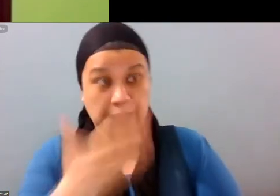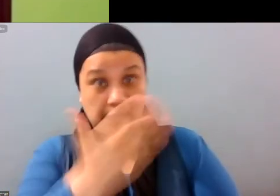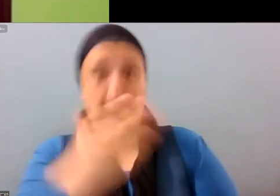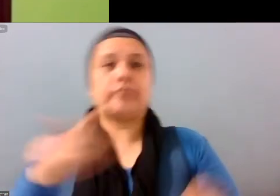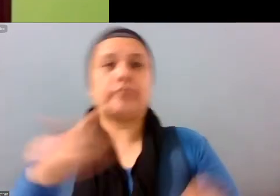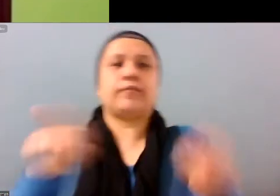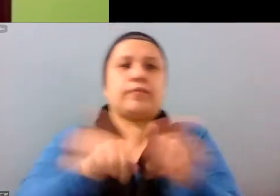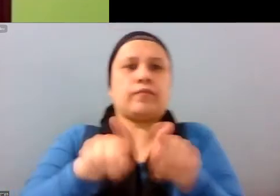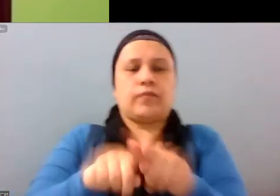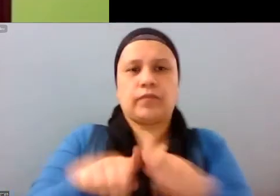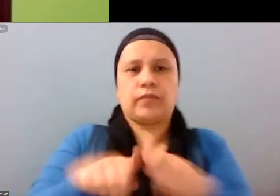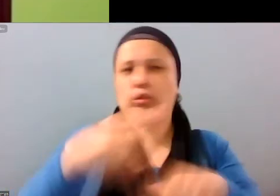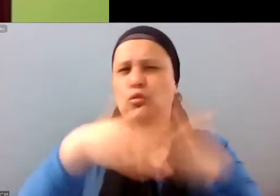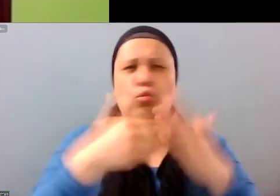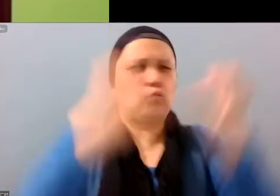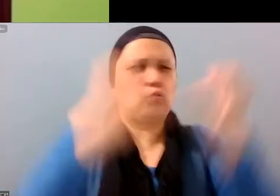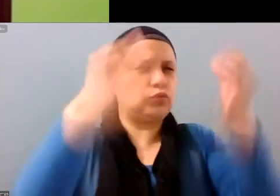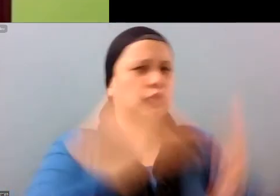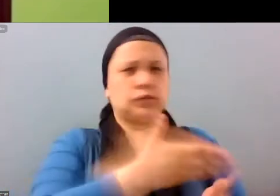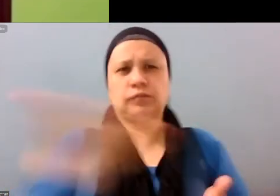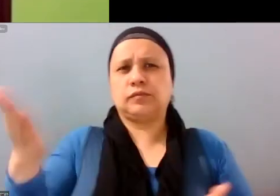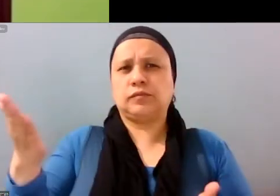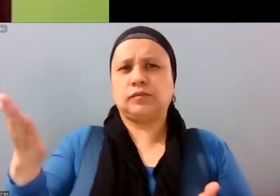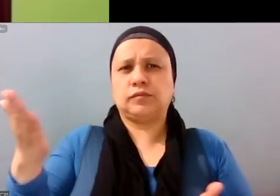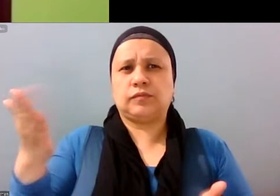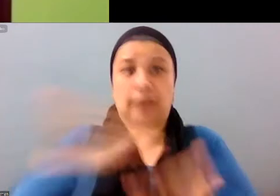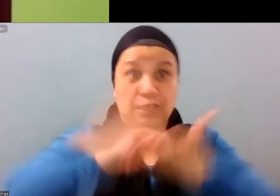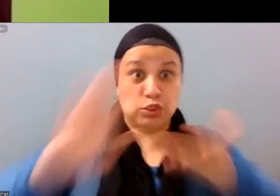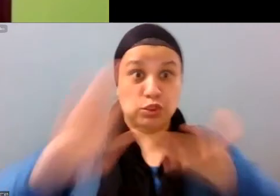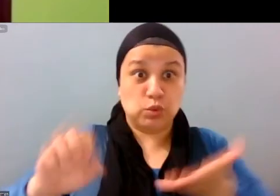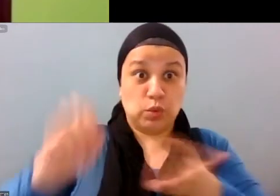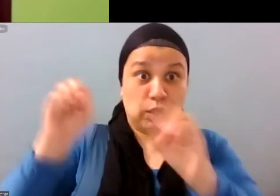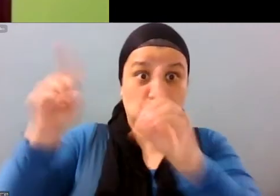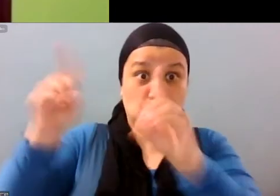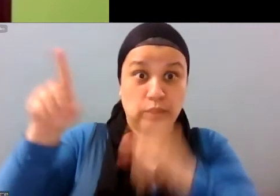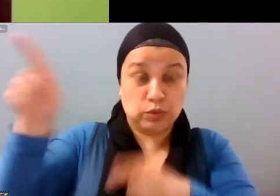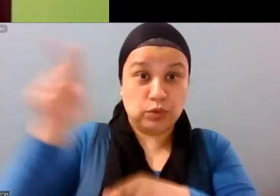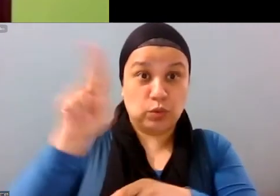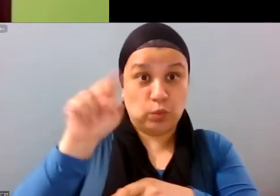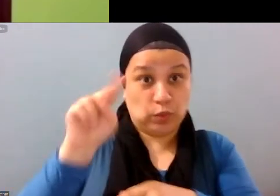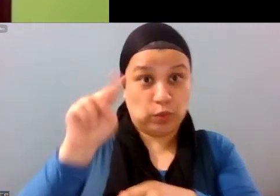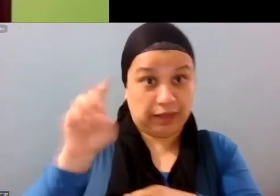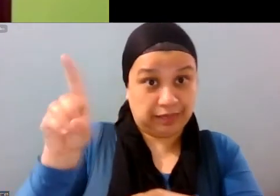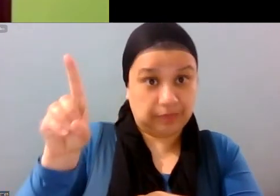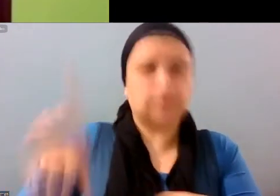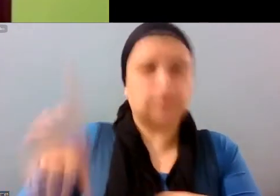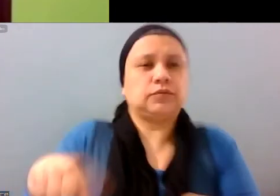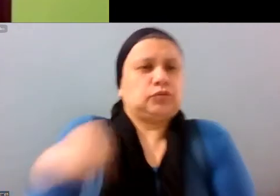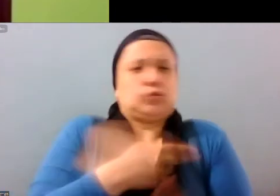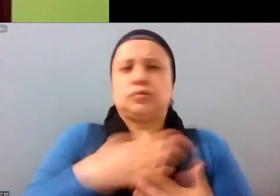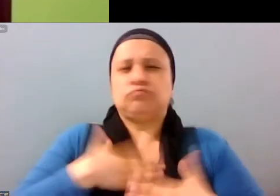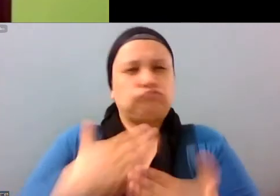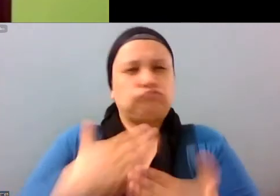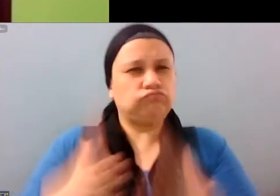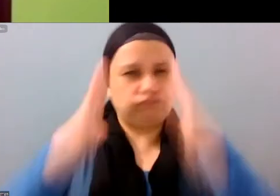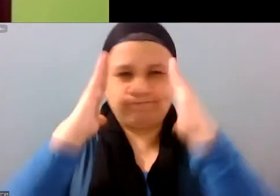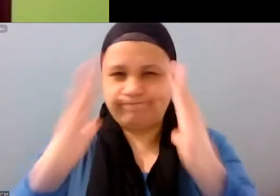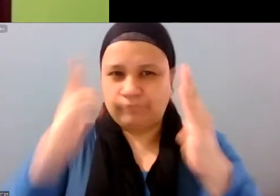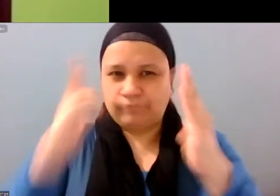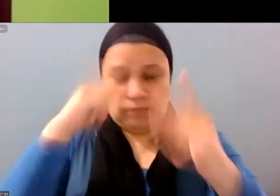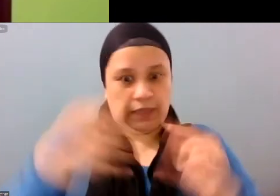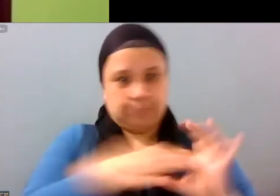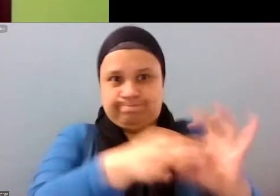docentes a la escuela de educación de la UNED toda nuestra anuencia para profundizar nuestros vínculos nuestras